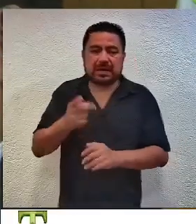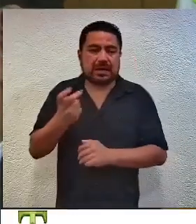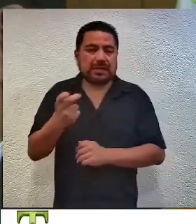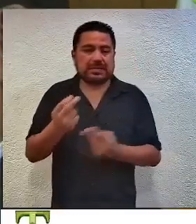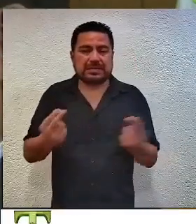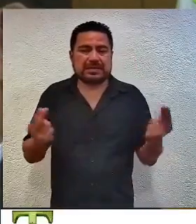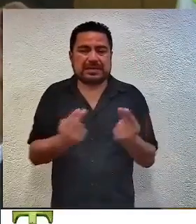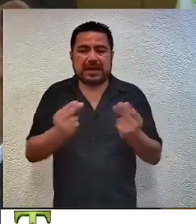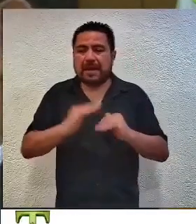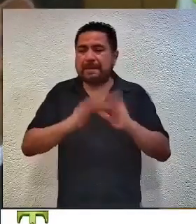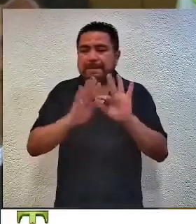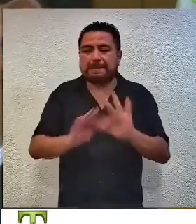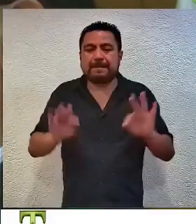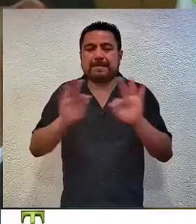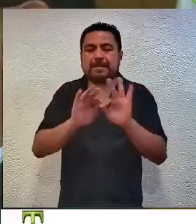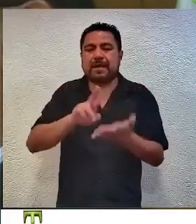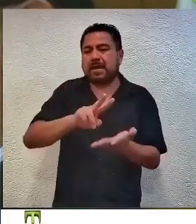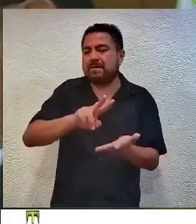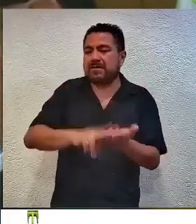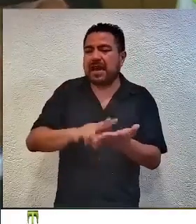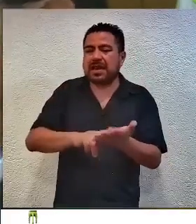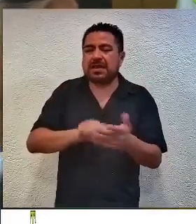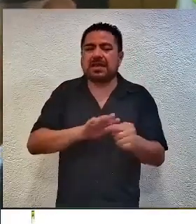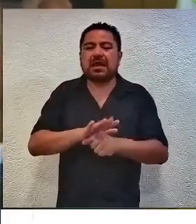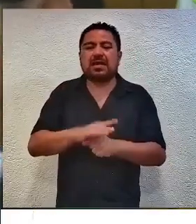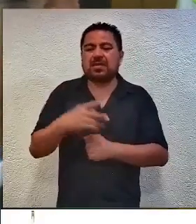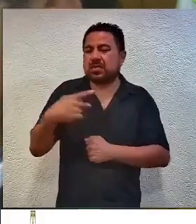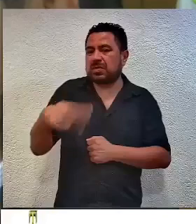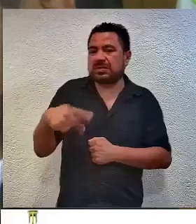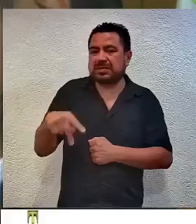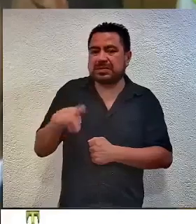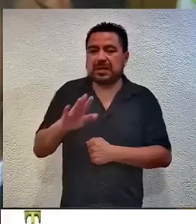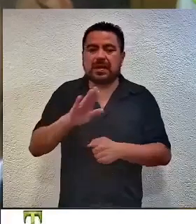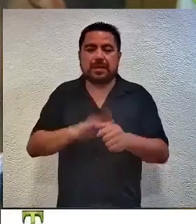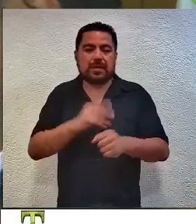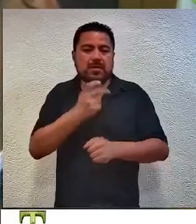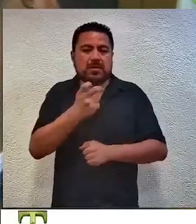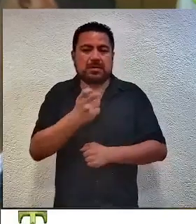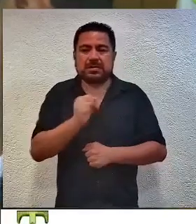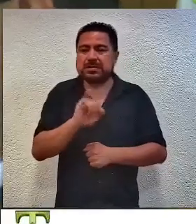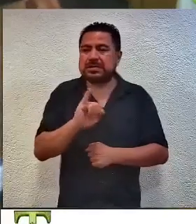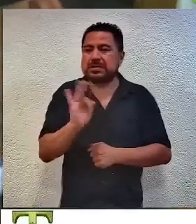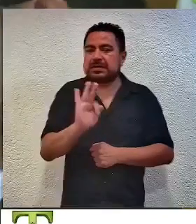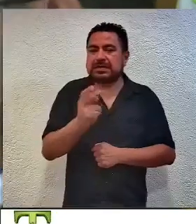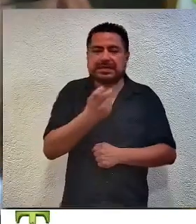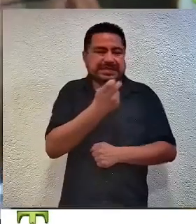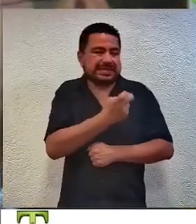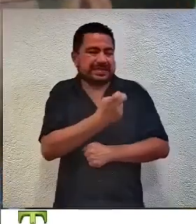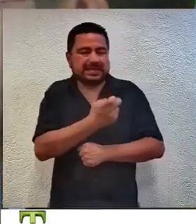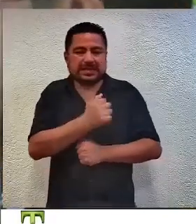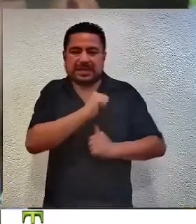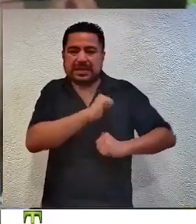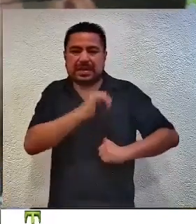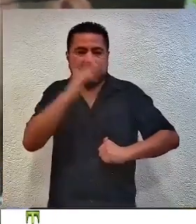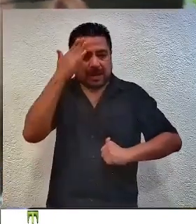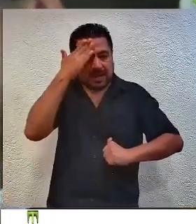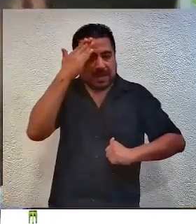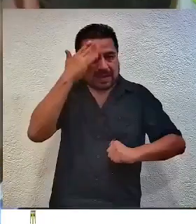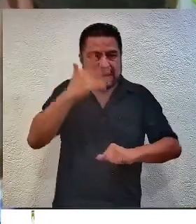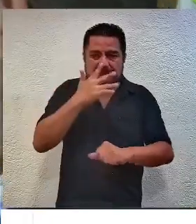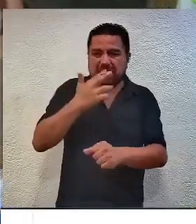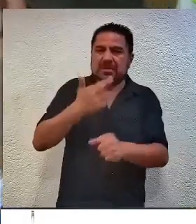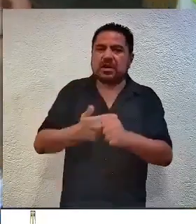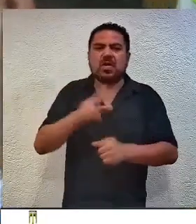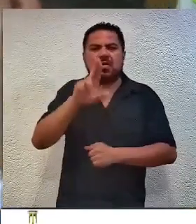requisito esencial para la validez jurídica del acto. Por tanto, si éste es emitido por una autoridad cuyas facultades